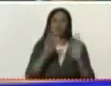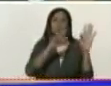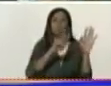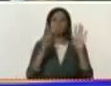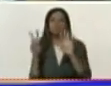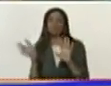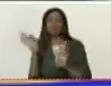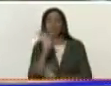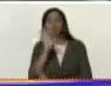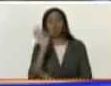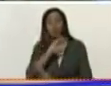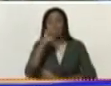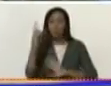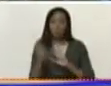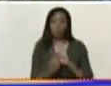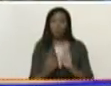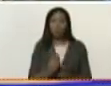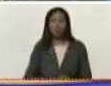87% renovado.